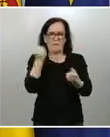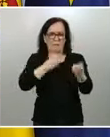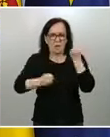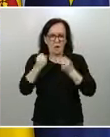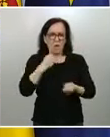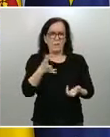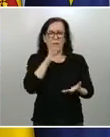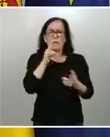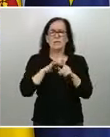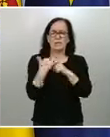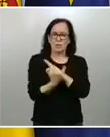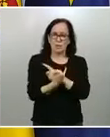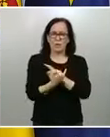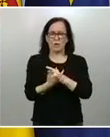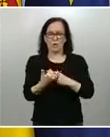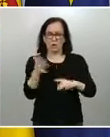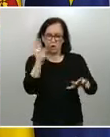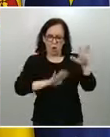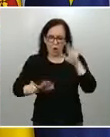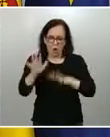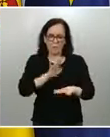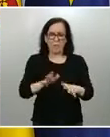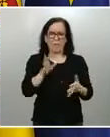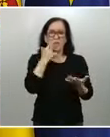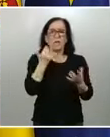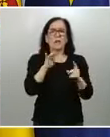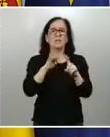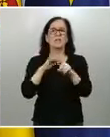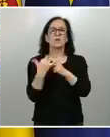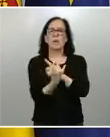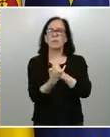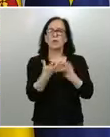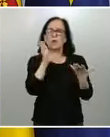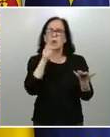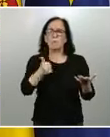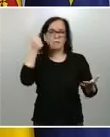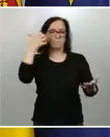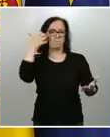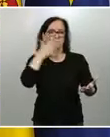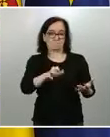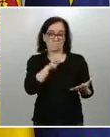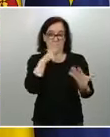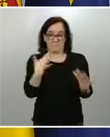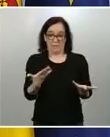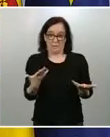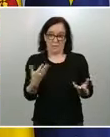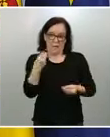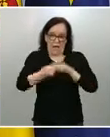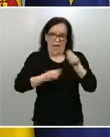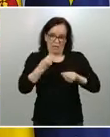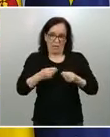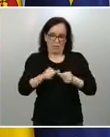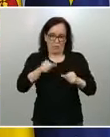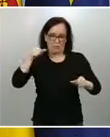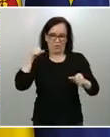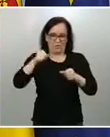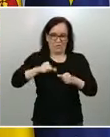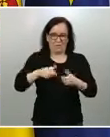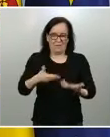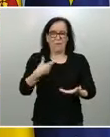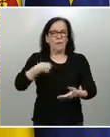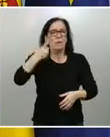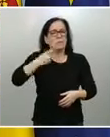donde no se den las circunstancias tan singulares como las que estamos enfrentando de hecho pues es habitual